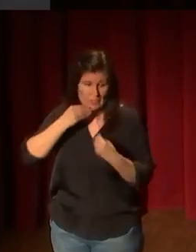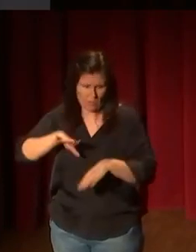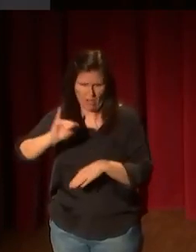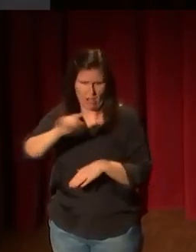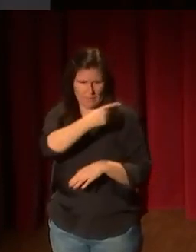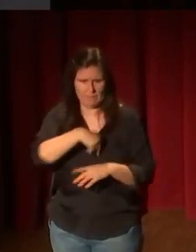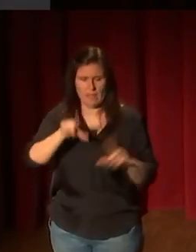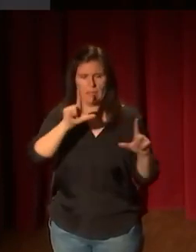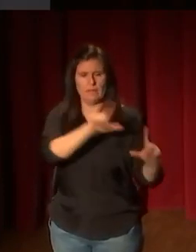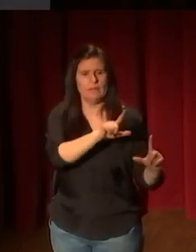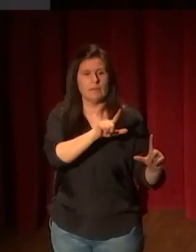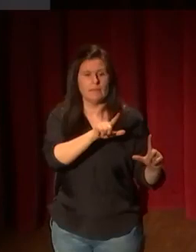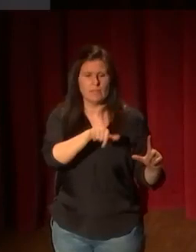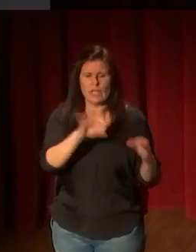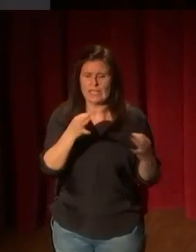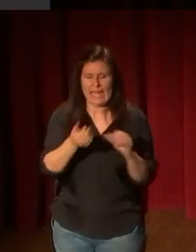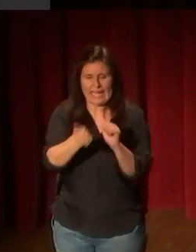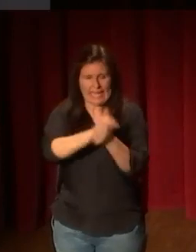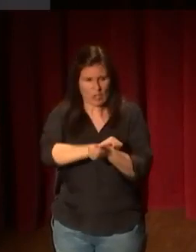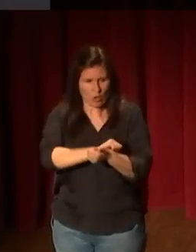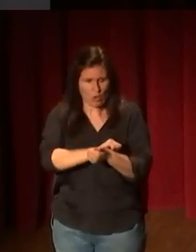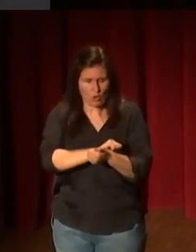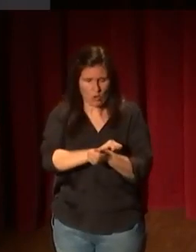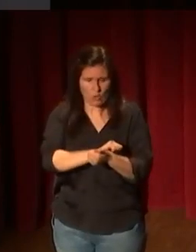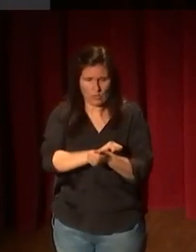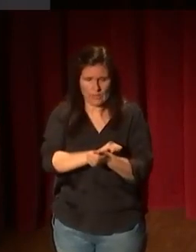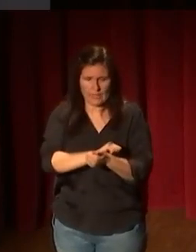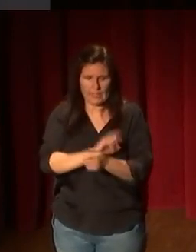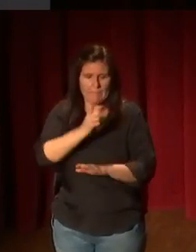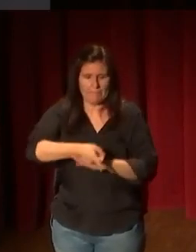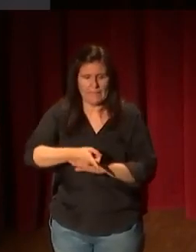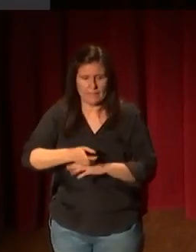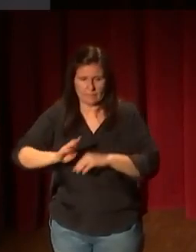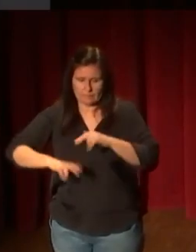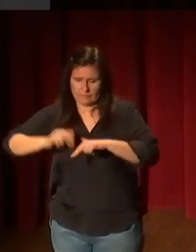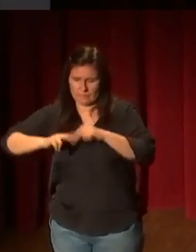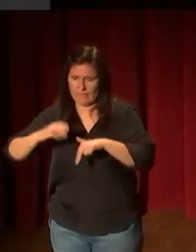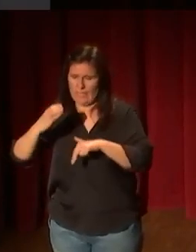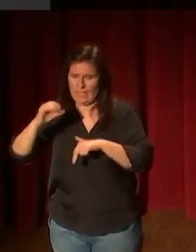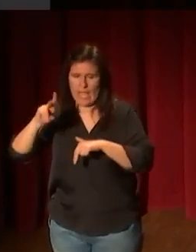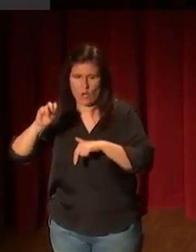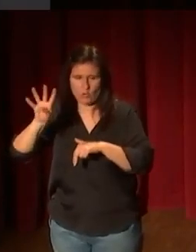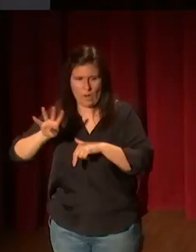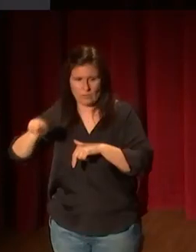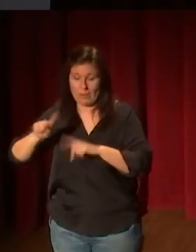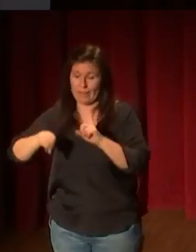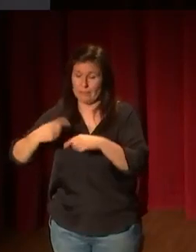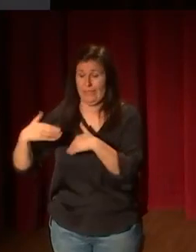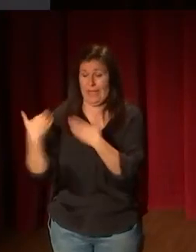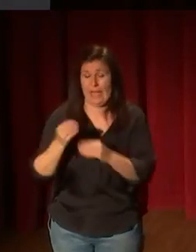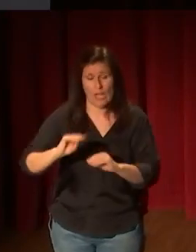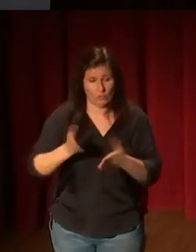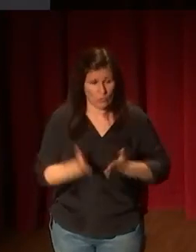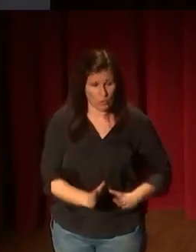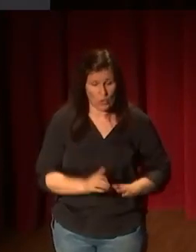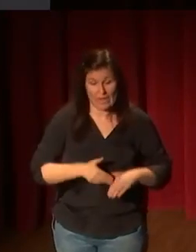la recreación que manda a construir carlos cuarto para regalar a su hijo